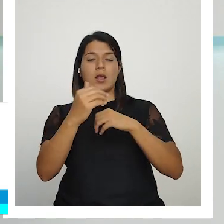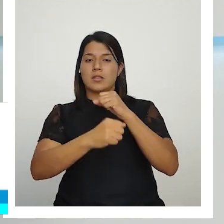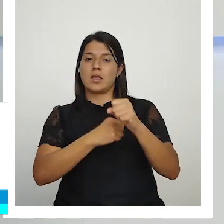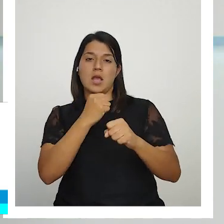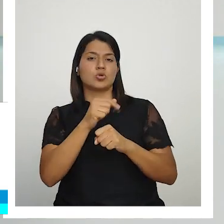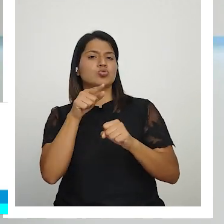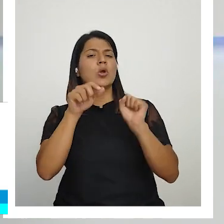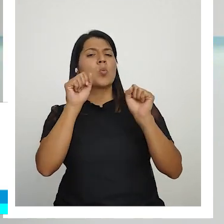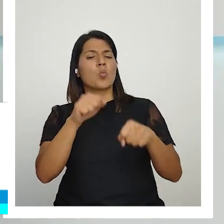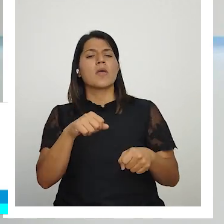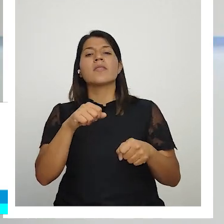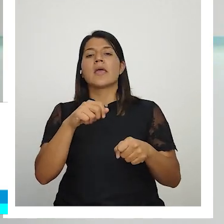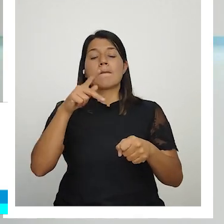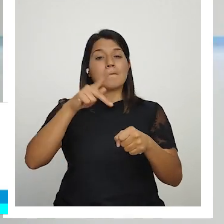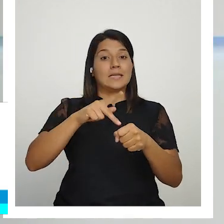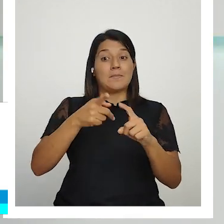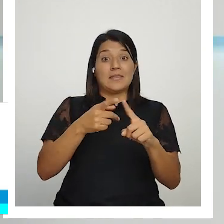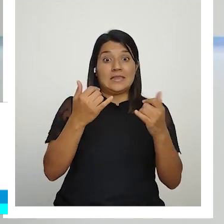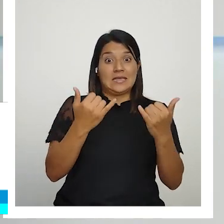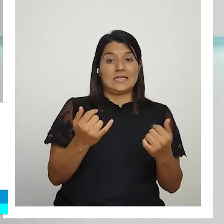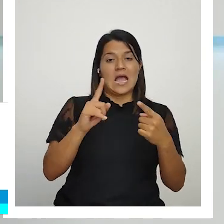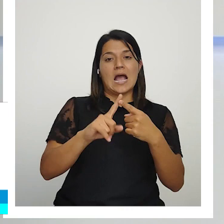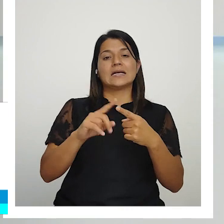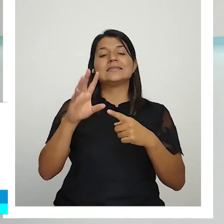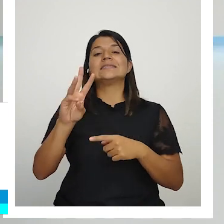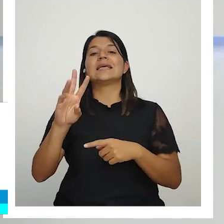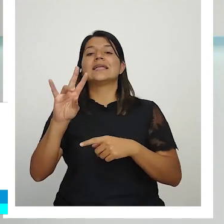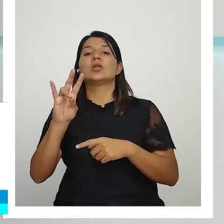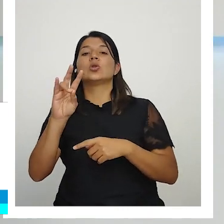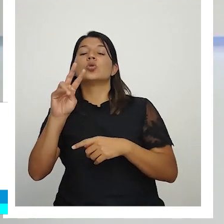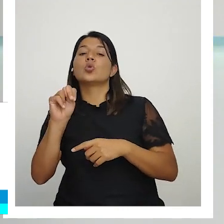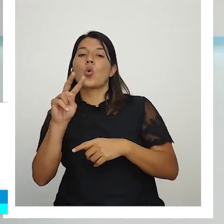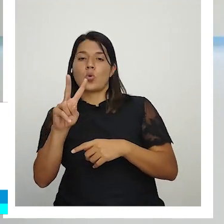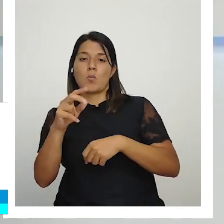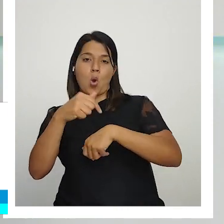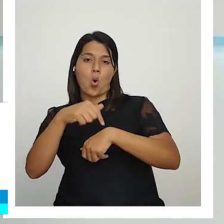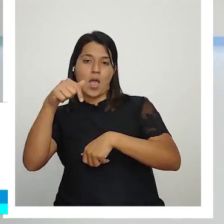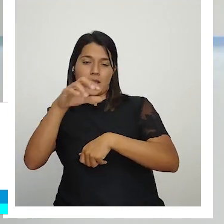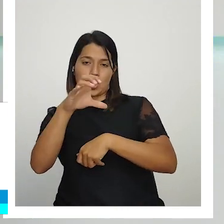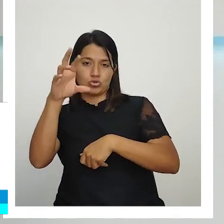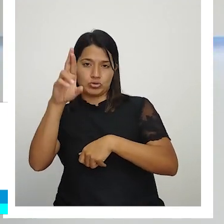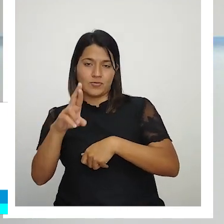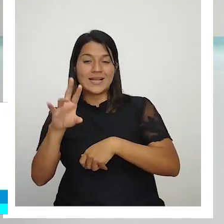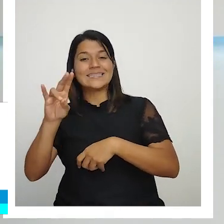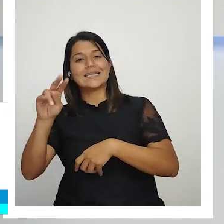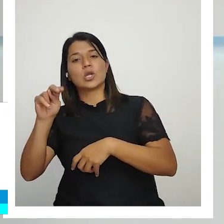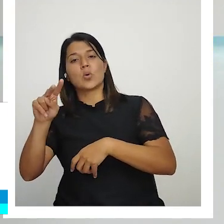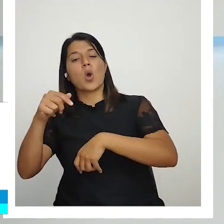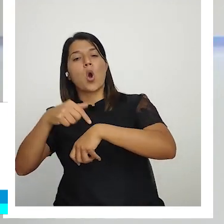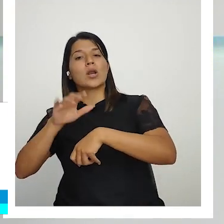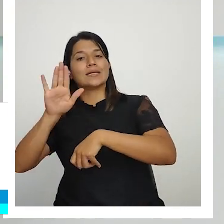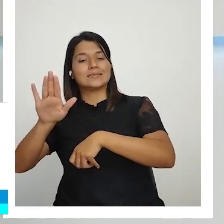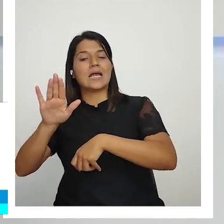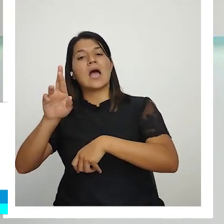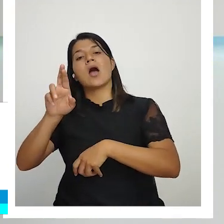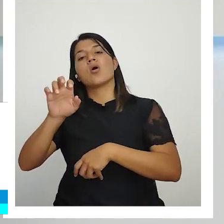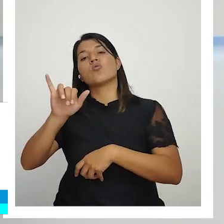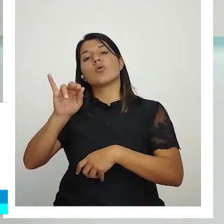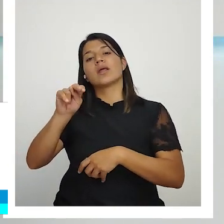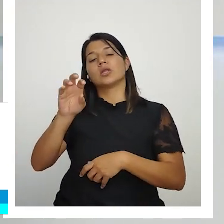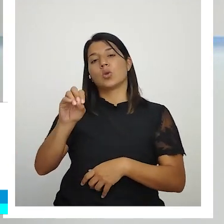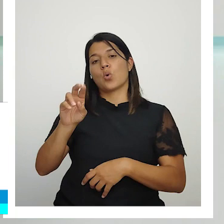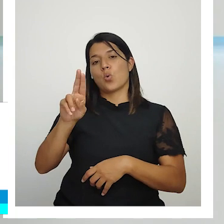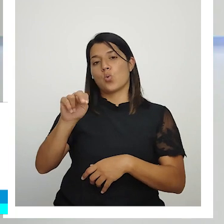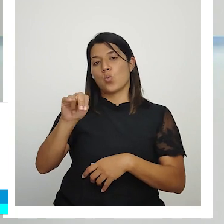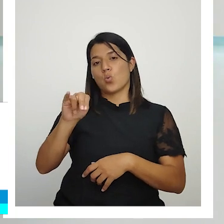hacer la aplicación a partir de este momento y hasta el 6 de noviembre, hora costarricense, 7 de noviembre, hora del Reino Unido.